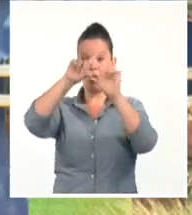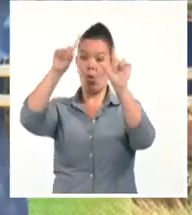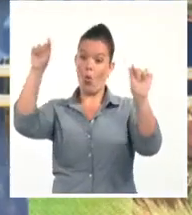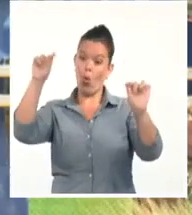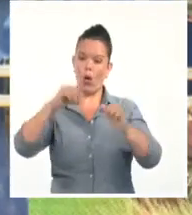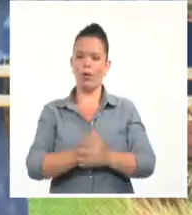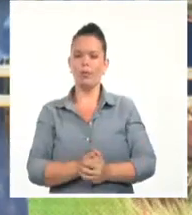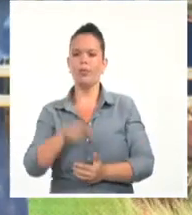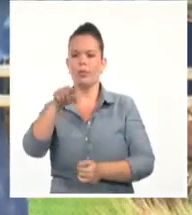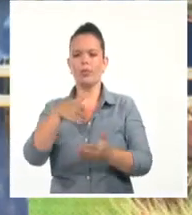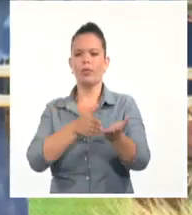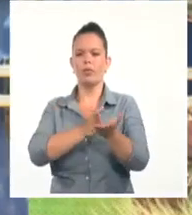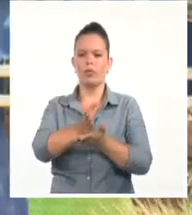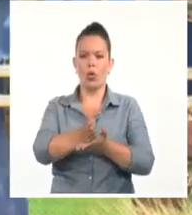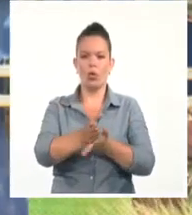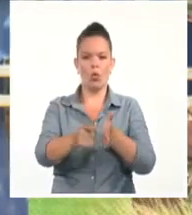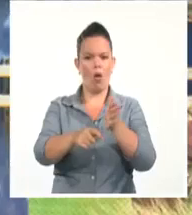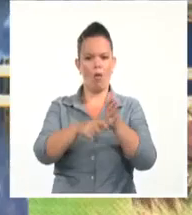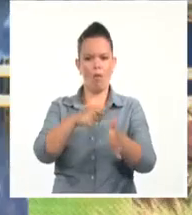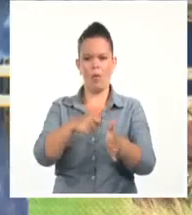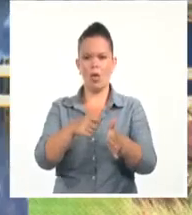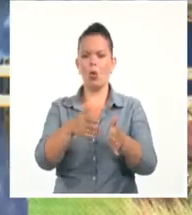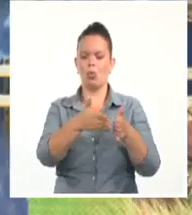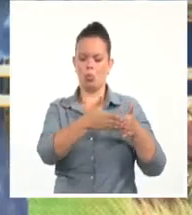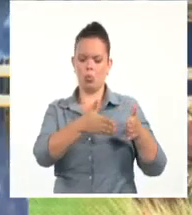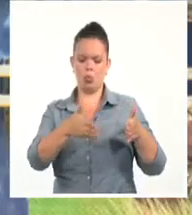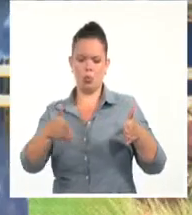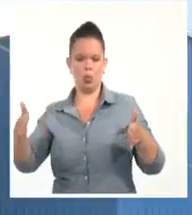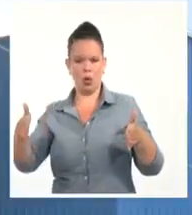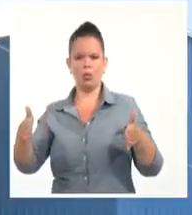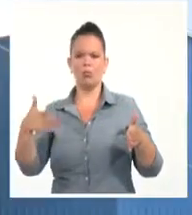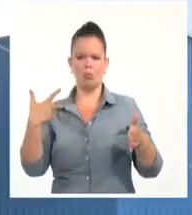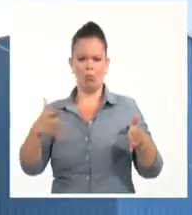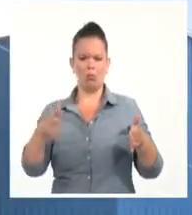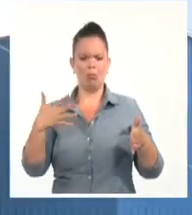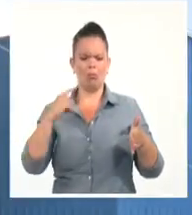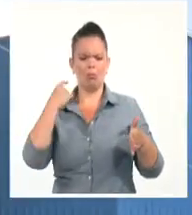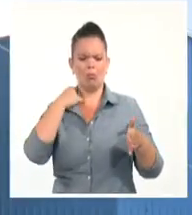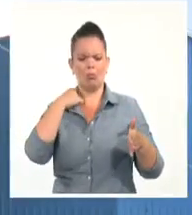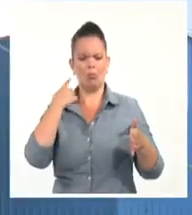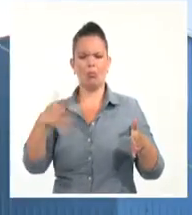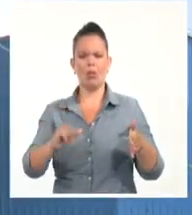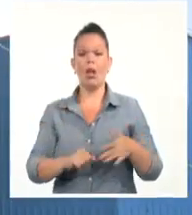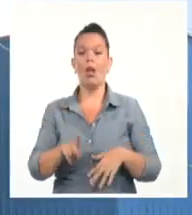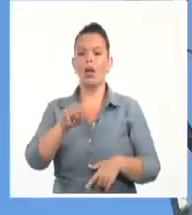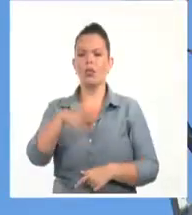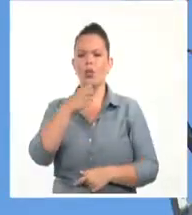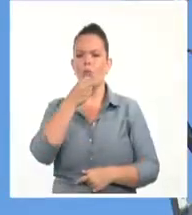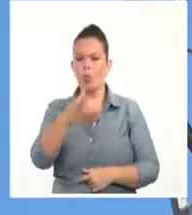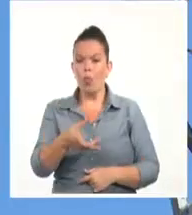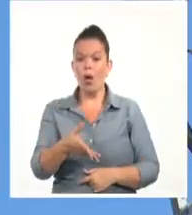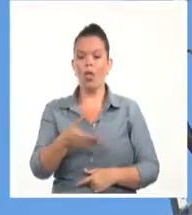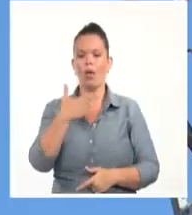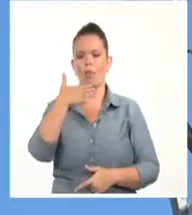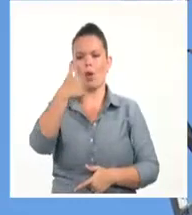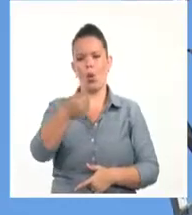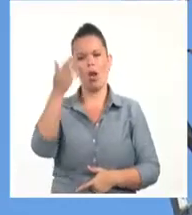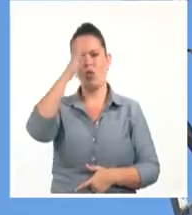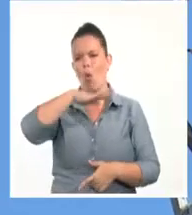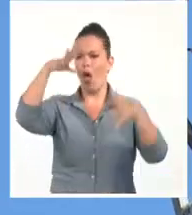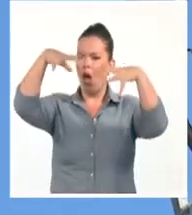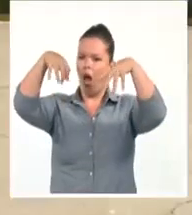estables durante un periodo de tiempo largo y va a posibilitar disminuir las afectaciones paulatinamente a nuestro sistema eléctrico y